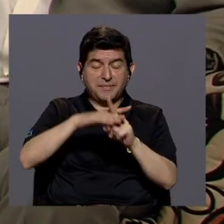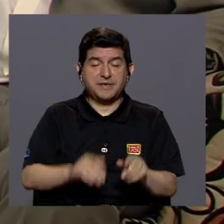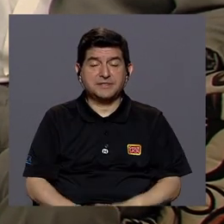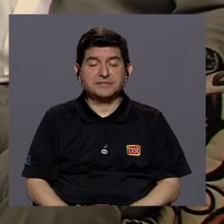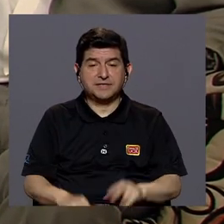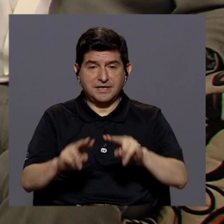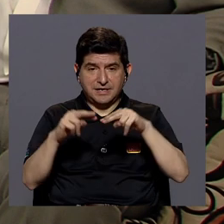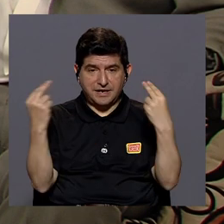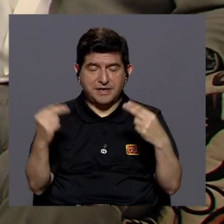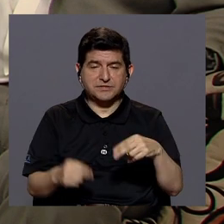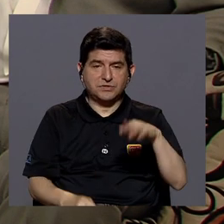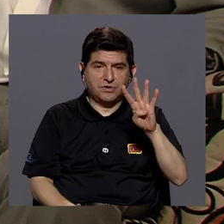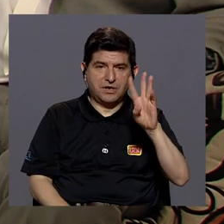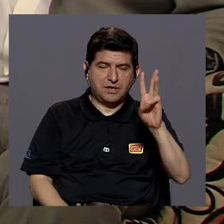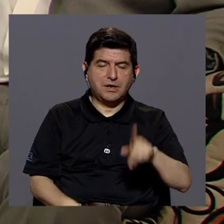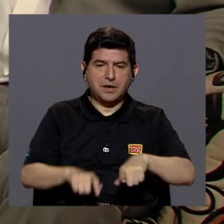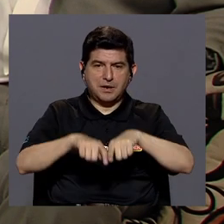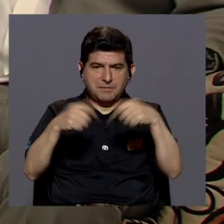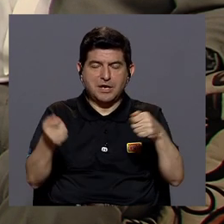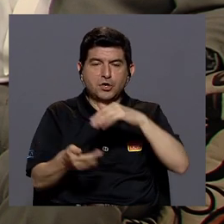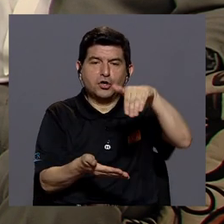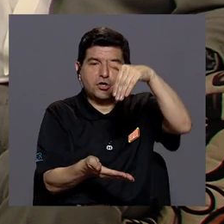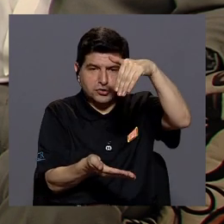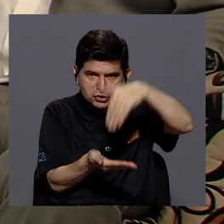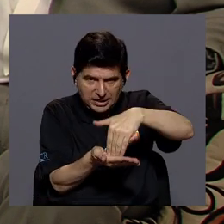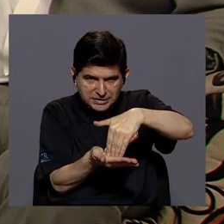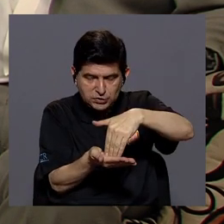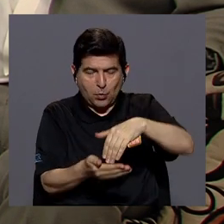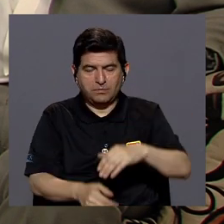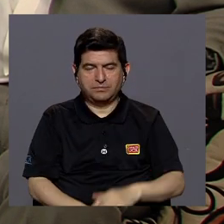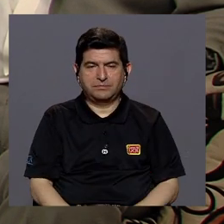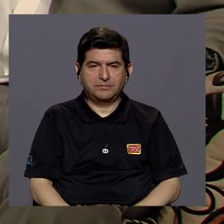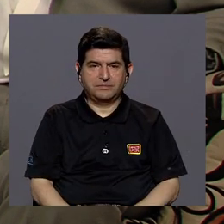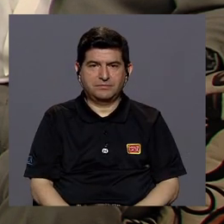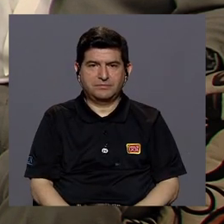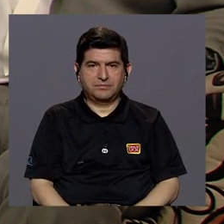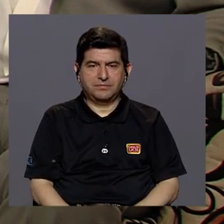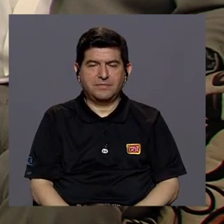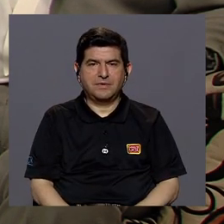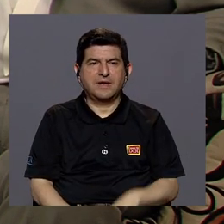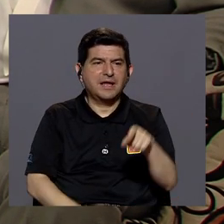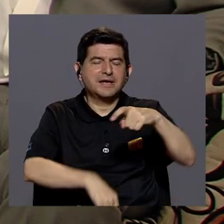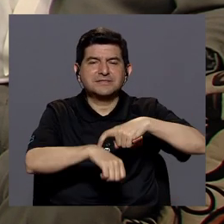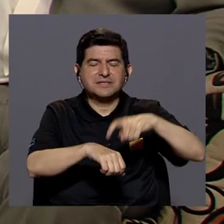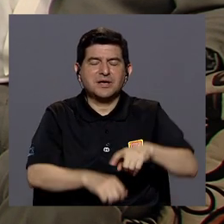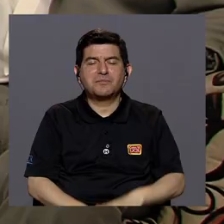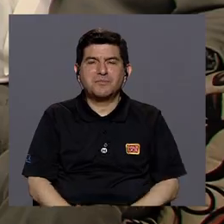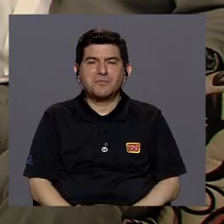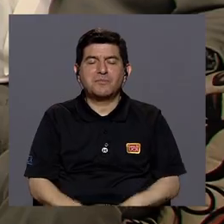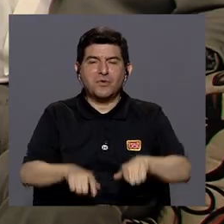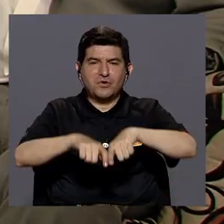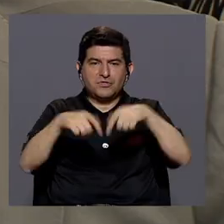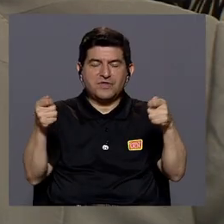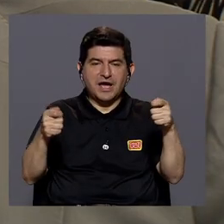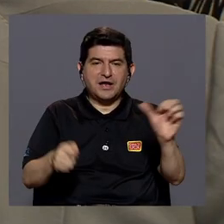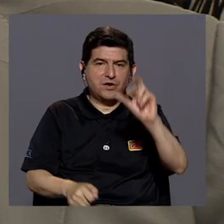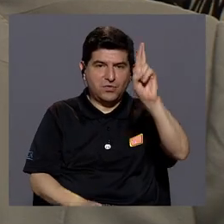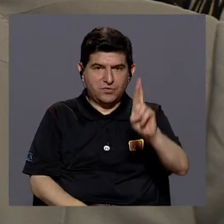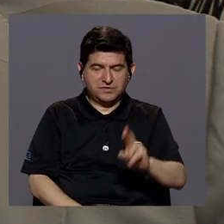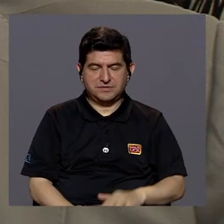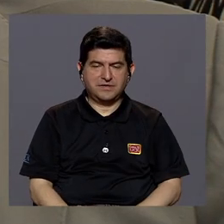46 con un periódico de centro. En aquellos días había el diario Costa Rica, que era del uratismo o